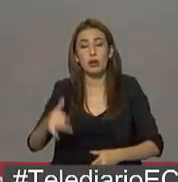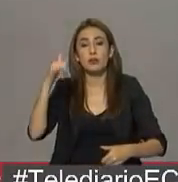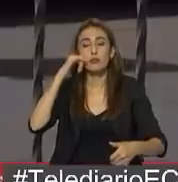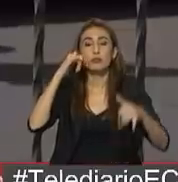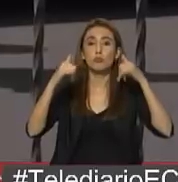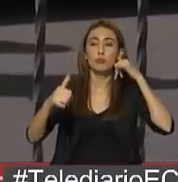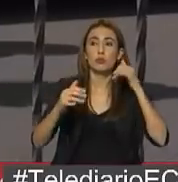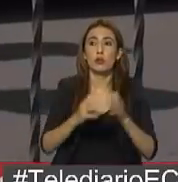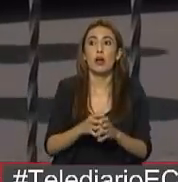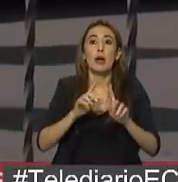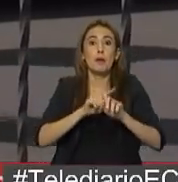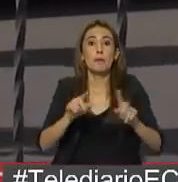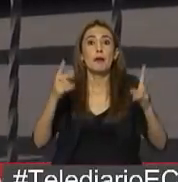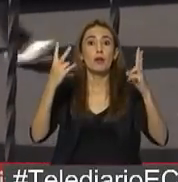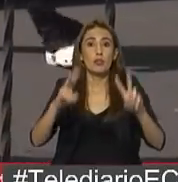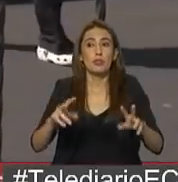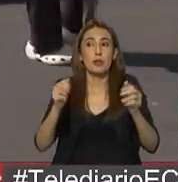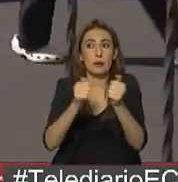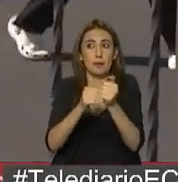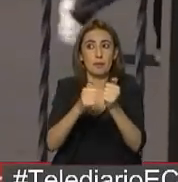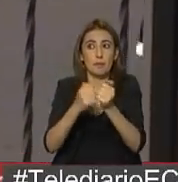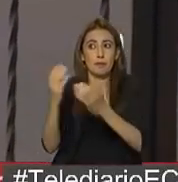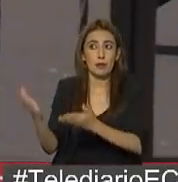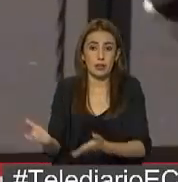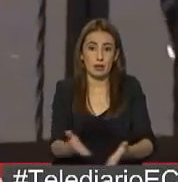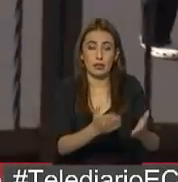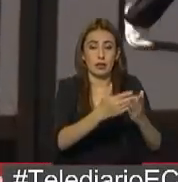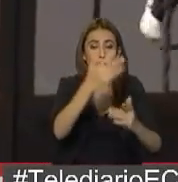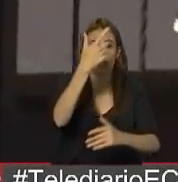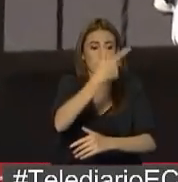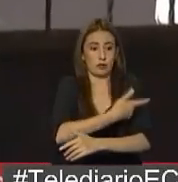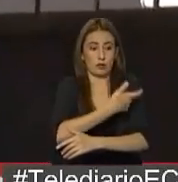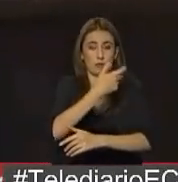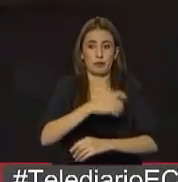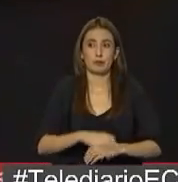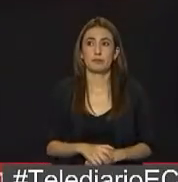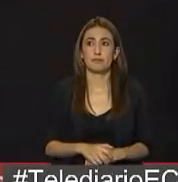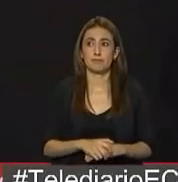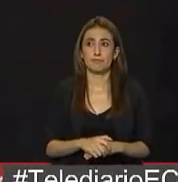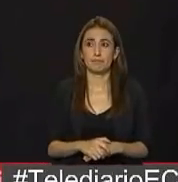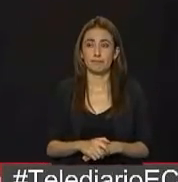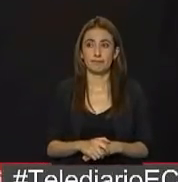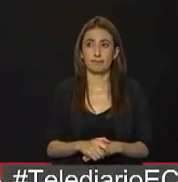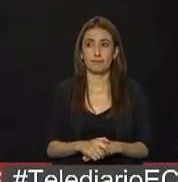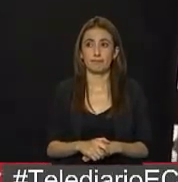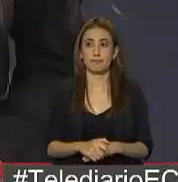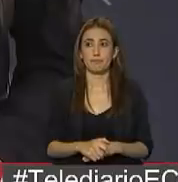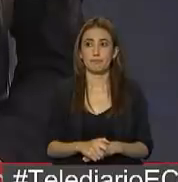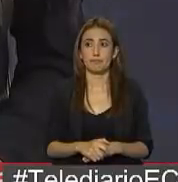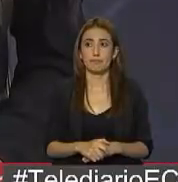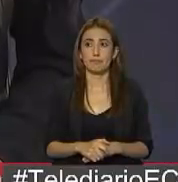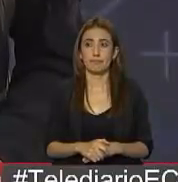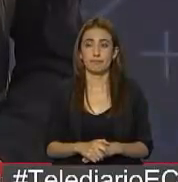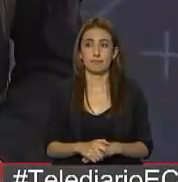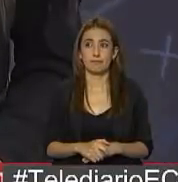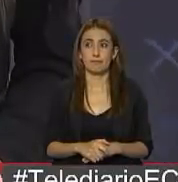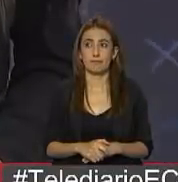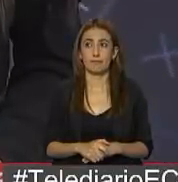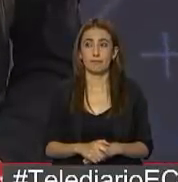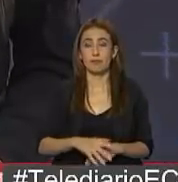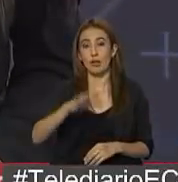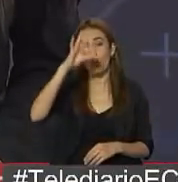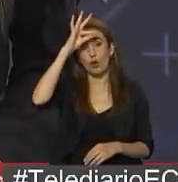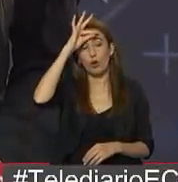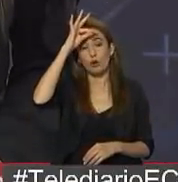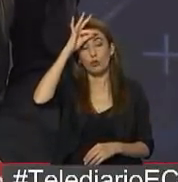de salud, pero también podrá acercarse de forma espontánea para ser atendido. Sofía Montoya, Ecuador TV. El Hospital Carlos